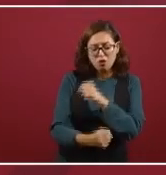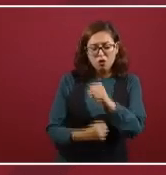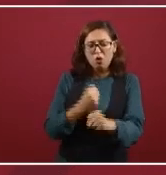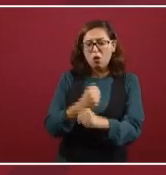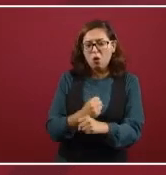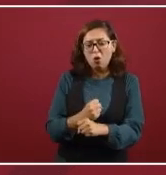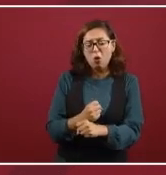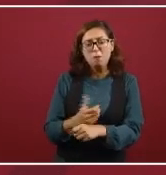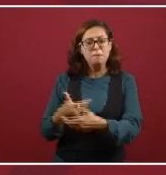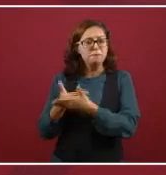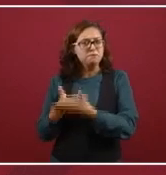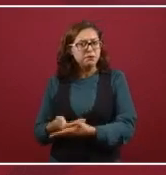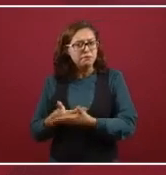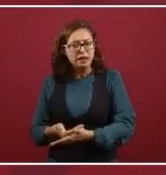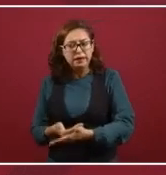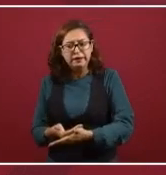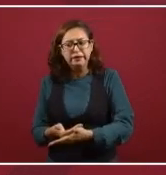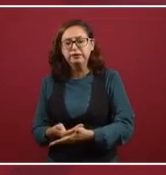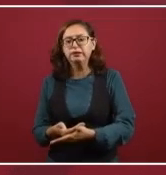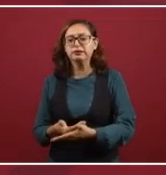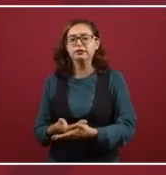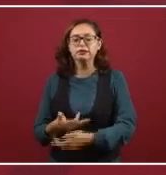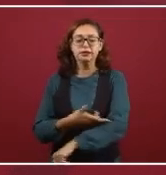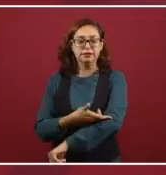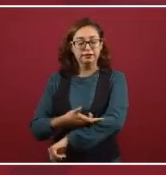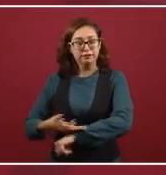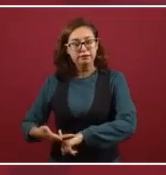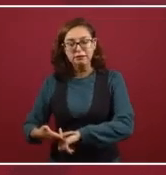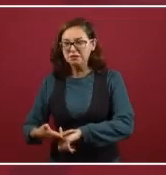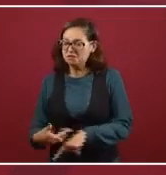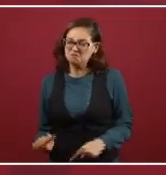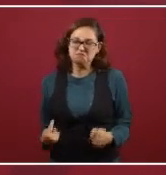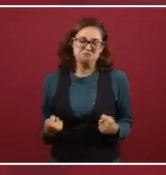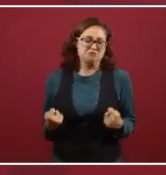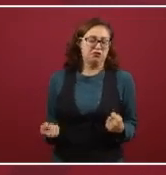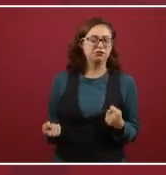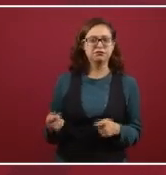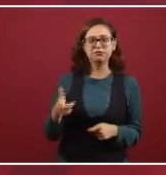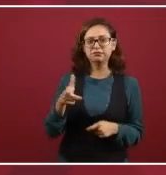o bebés o familias completas.